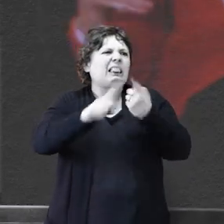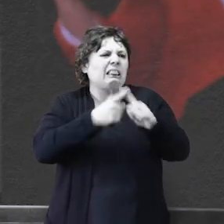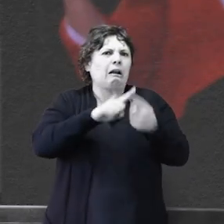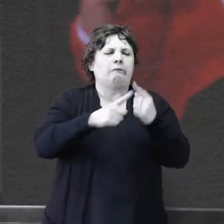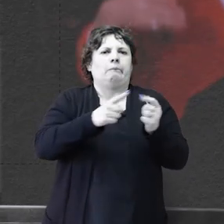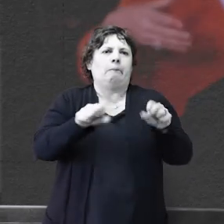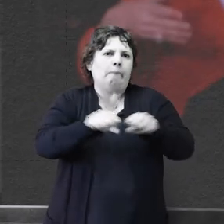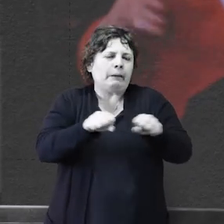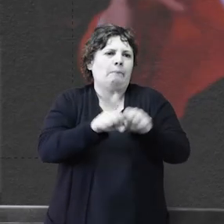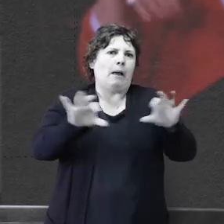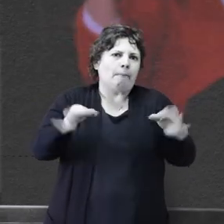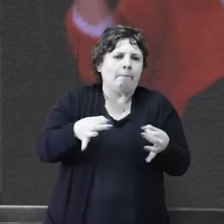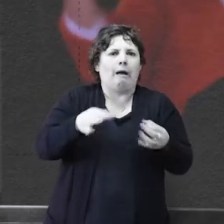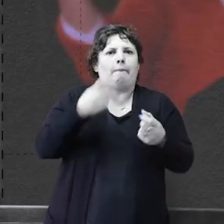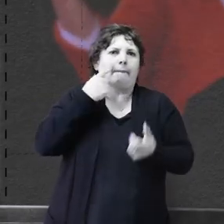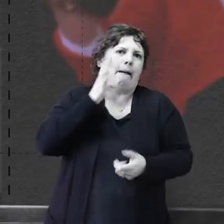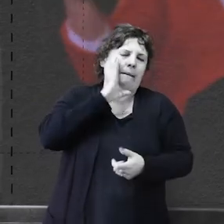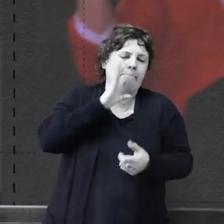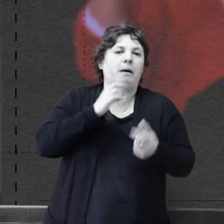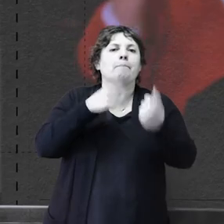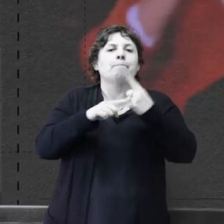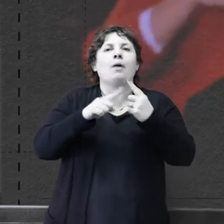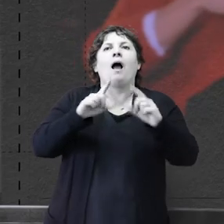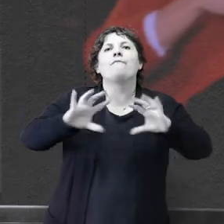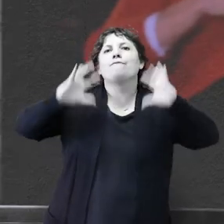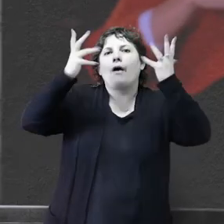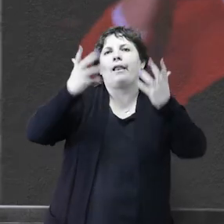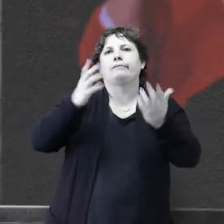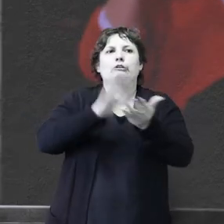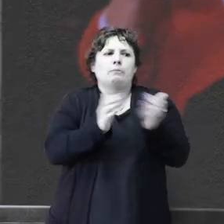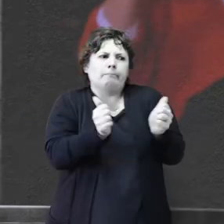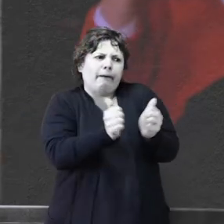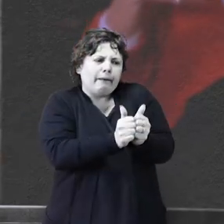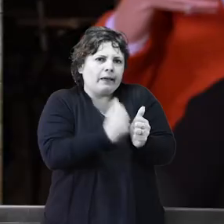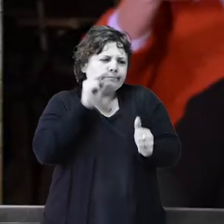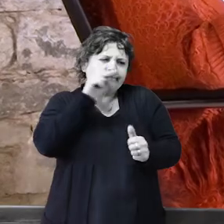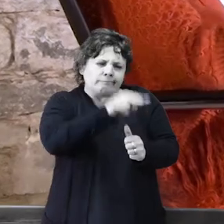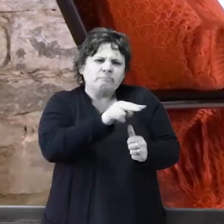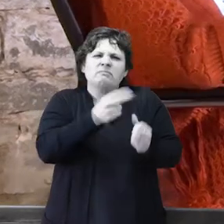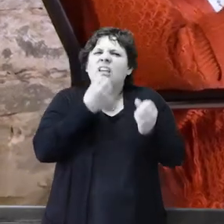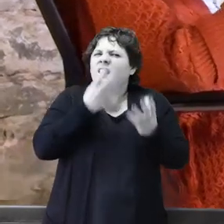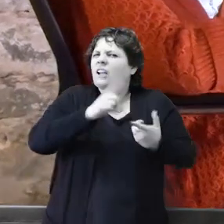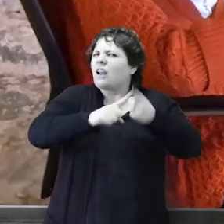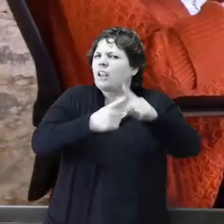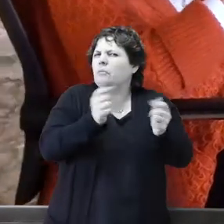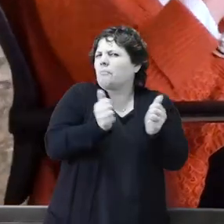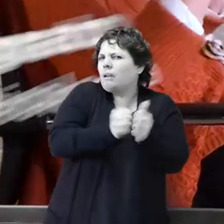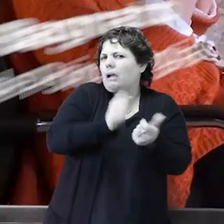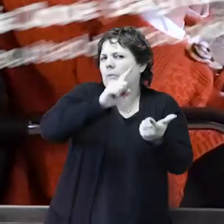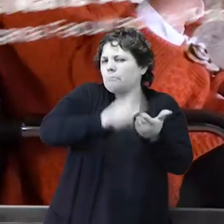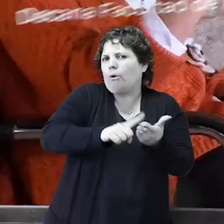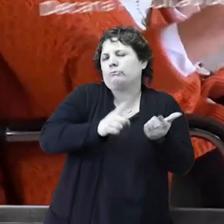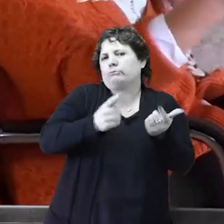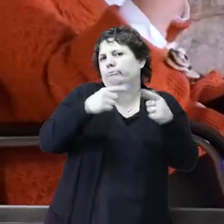parentesco, familiares. Cuando uno habla de violencia conyugal, mira el lazo de pareja o de